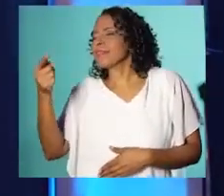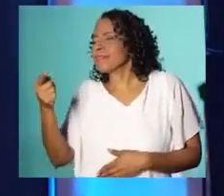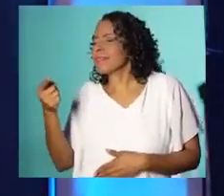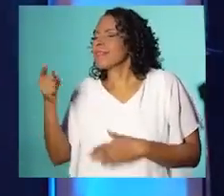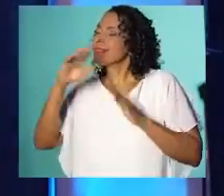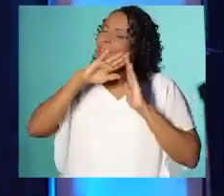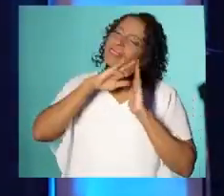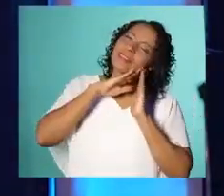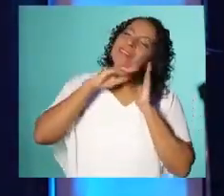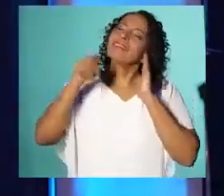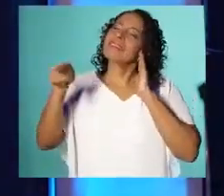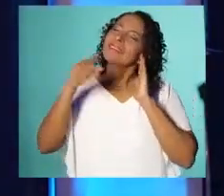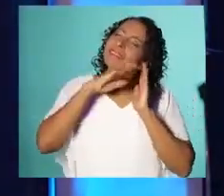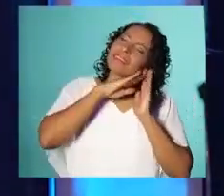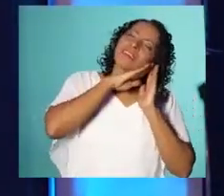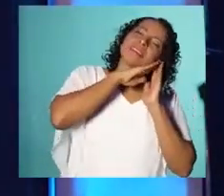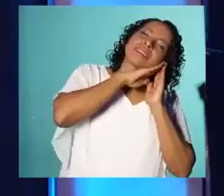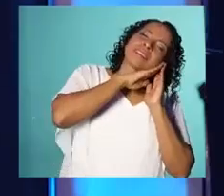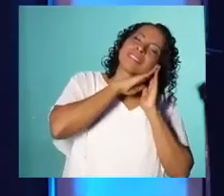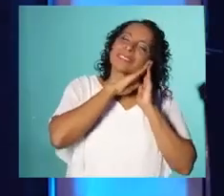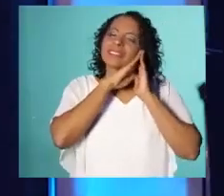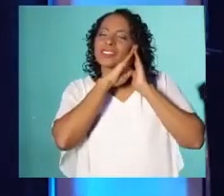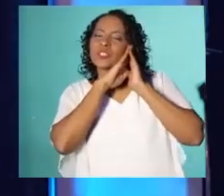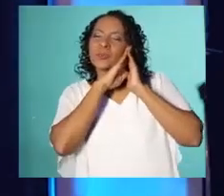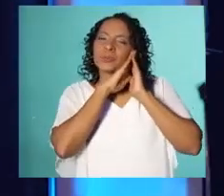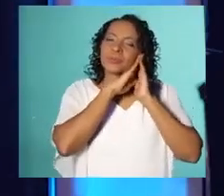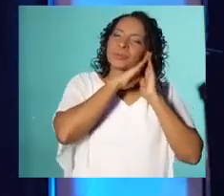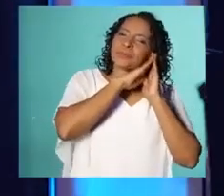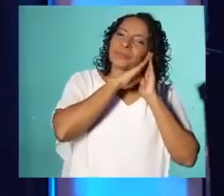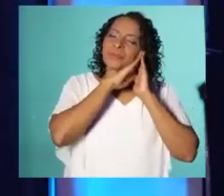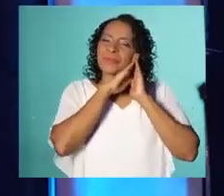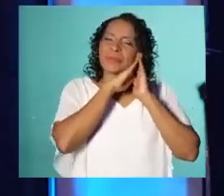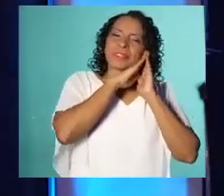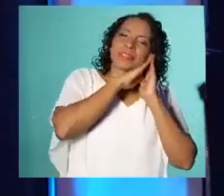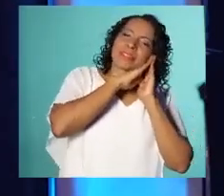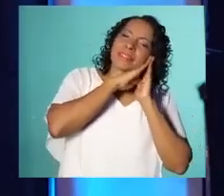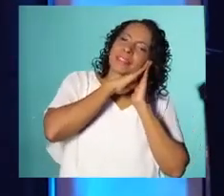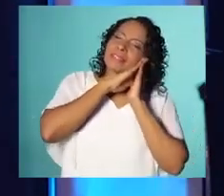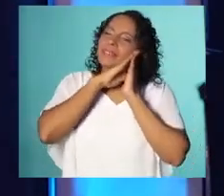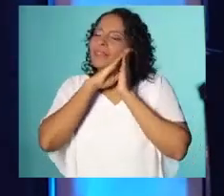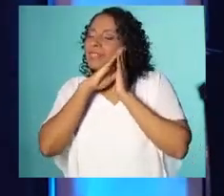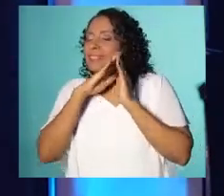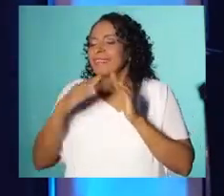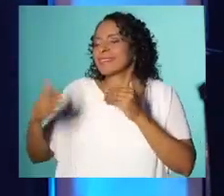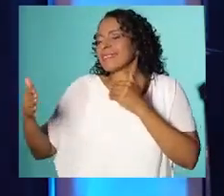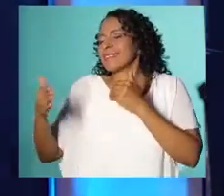verme, verme, verme, aunque estás a mi lado así.